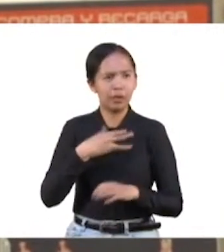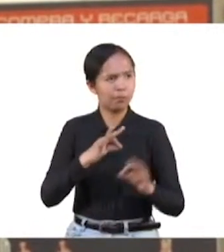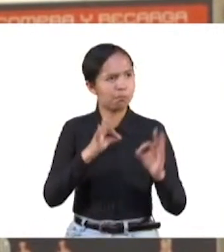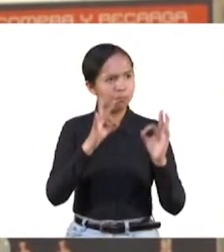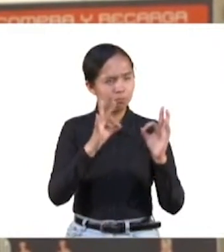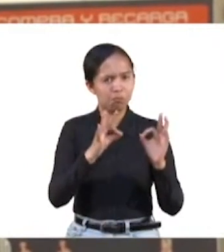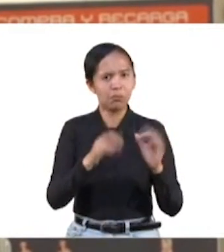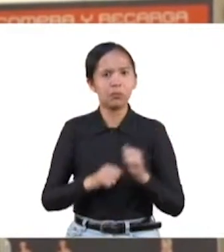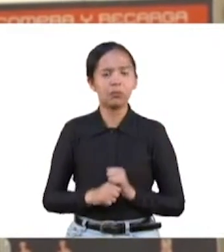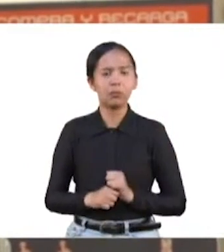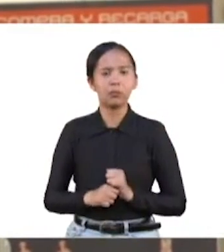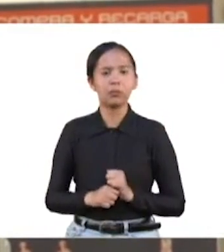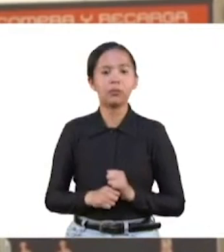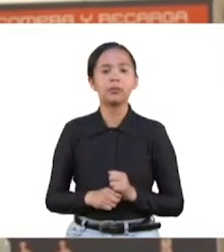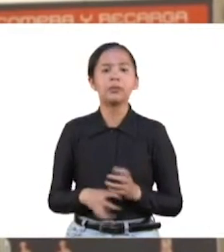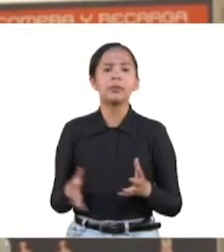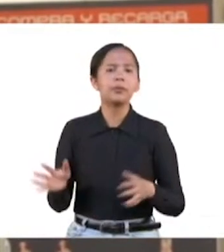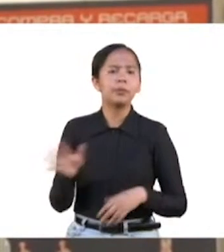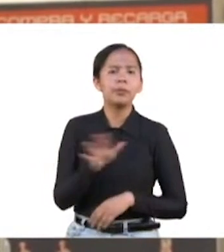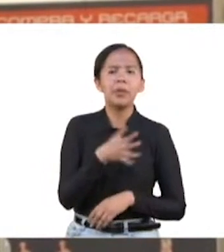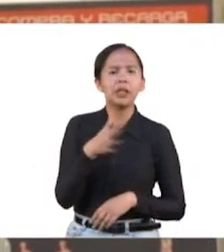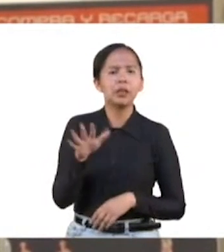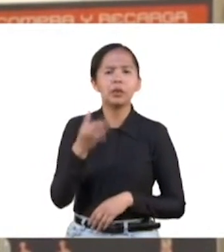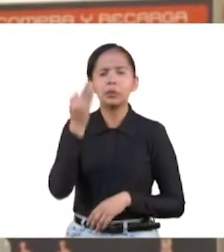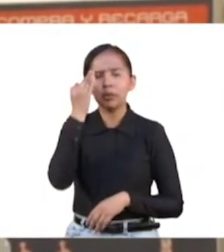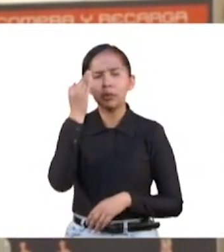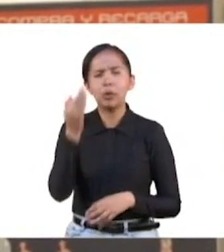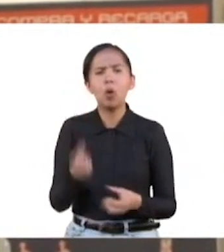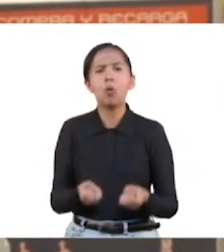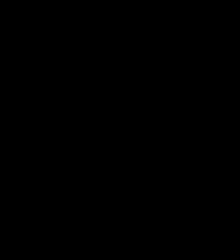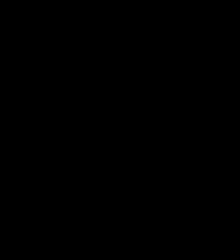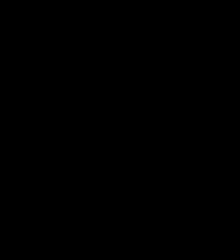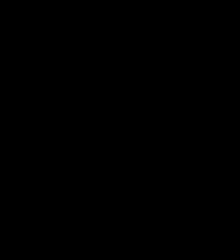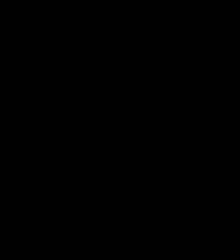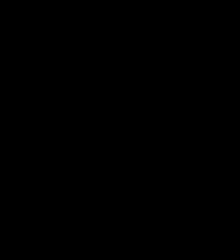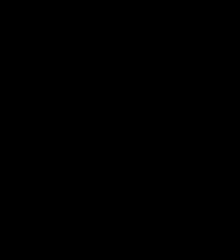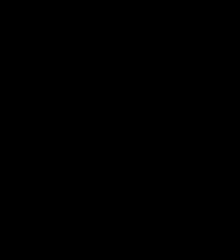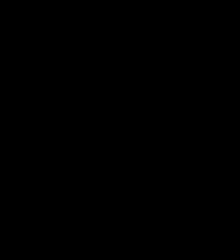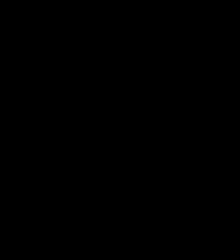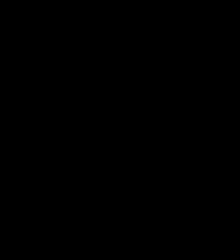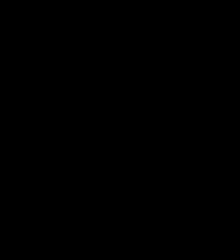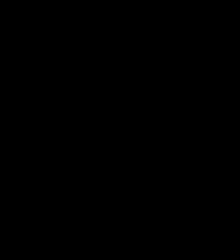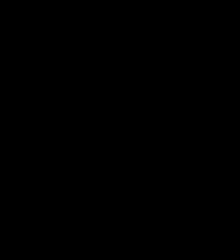uno se estima que esto se sucederá a finales de mayo